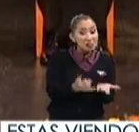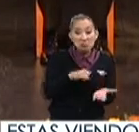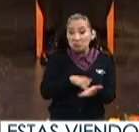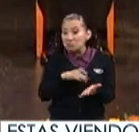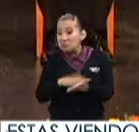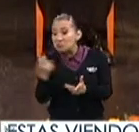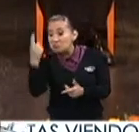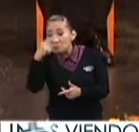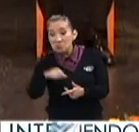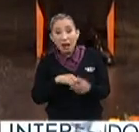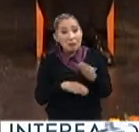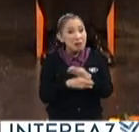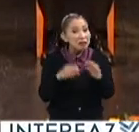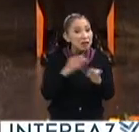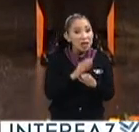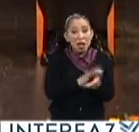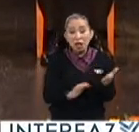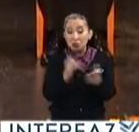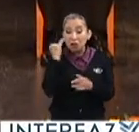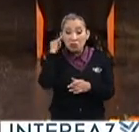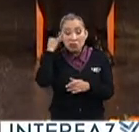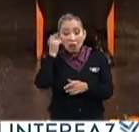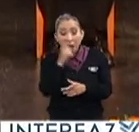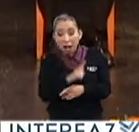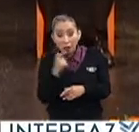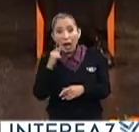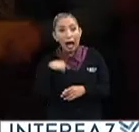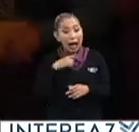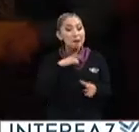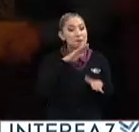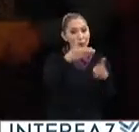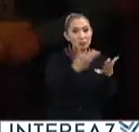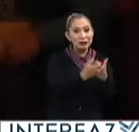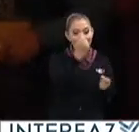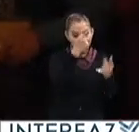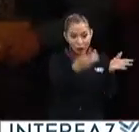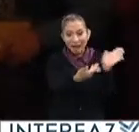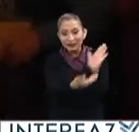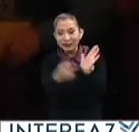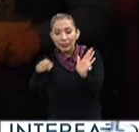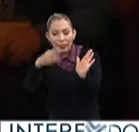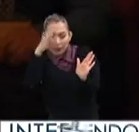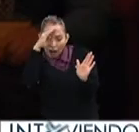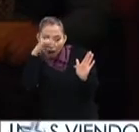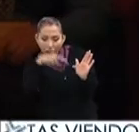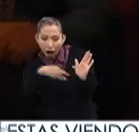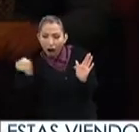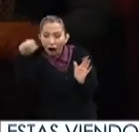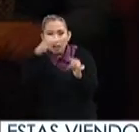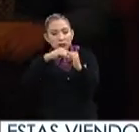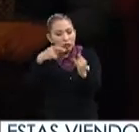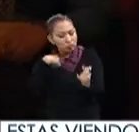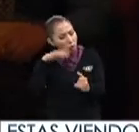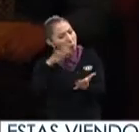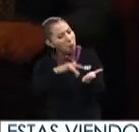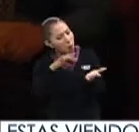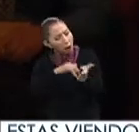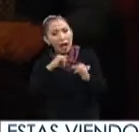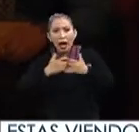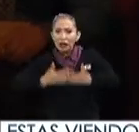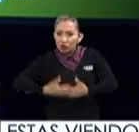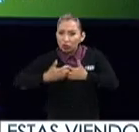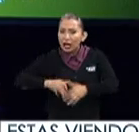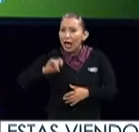poca producción de materiales de lectura, se presentaron propuestas que deberán ser consideradas por las instituciones, la